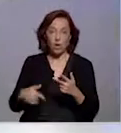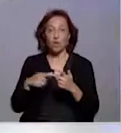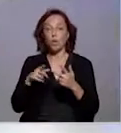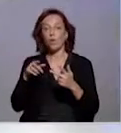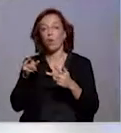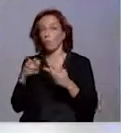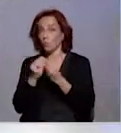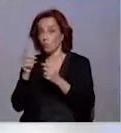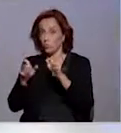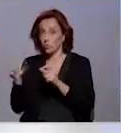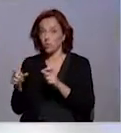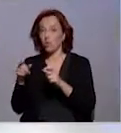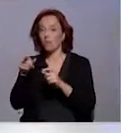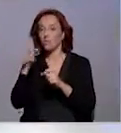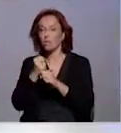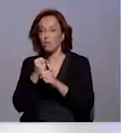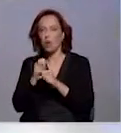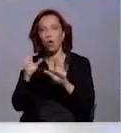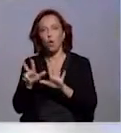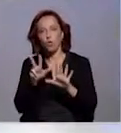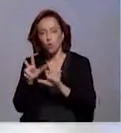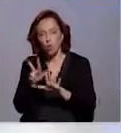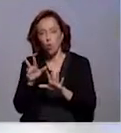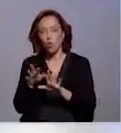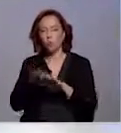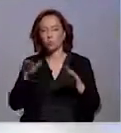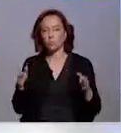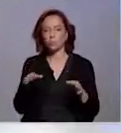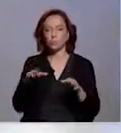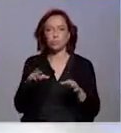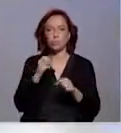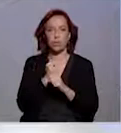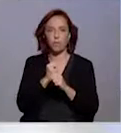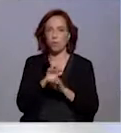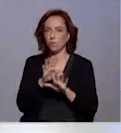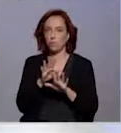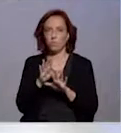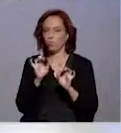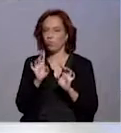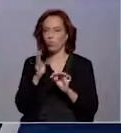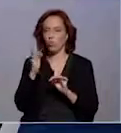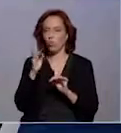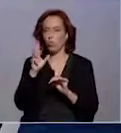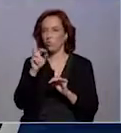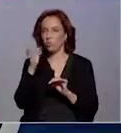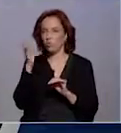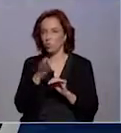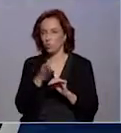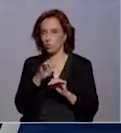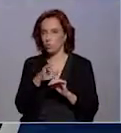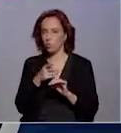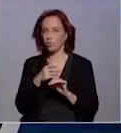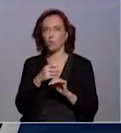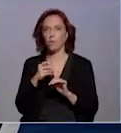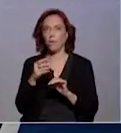conocemos este de 8 horas en el escritorio no es más del 30 por ciento del trabajo en el mundo y hay mucho trabajo que